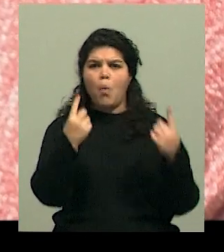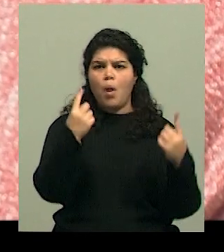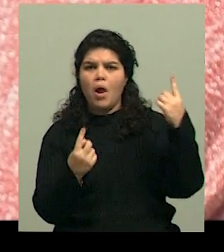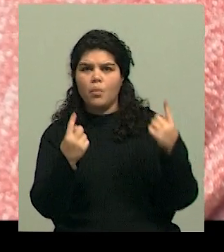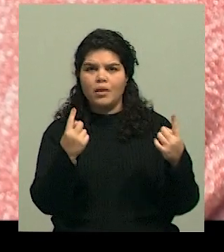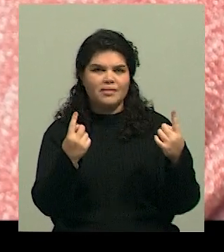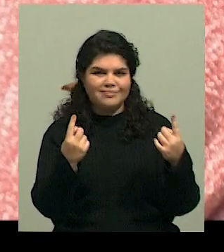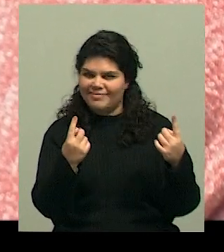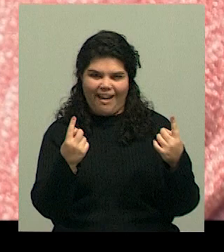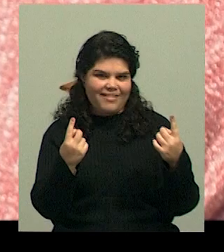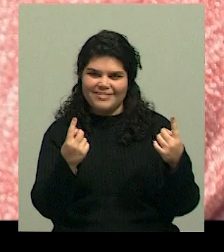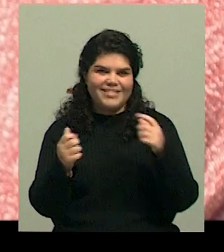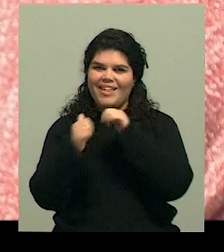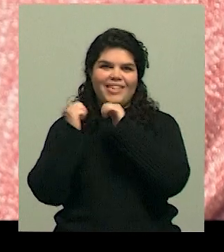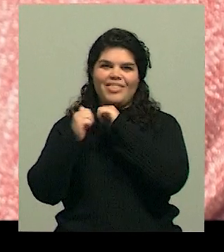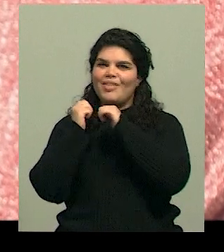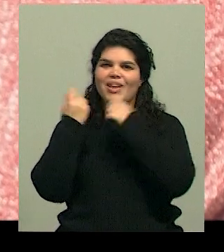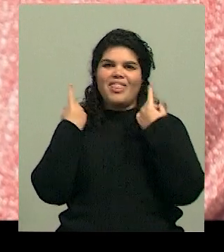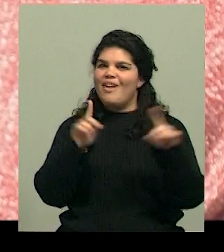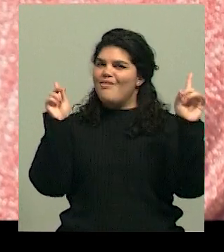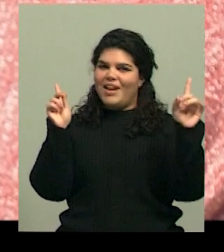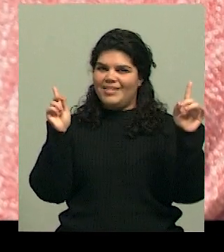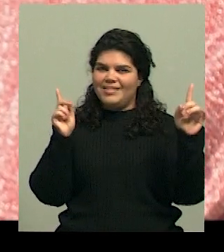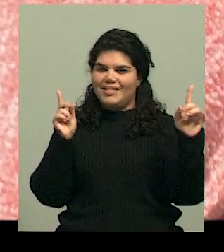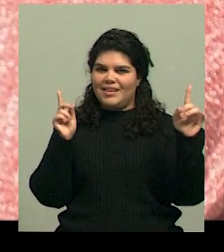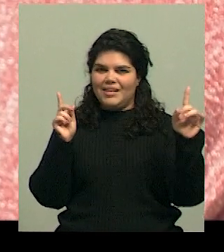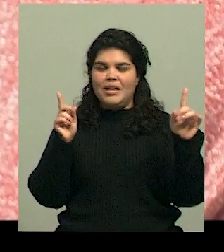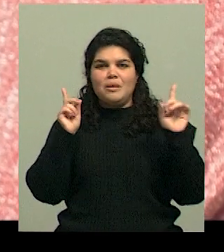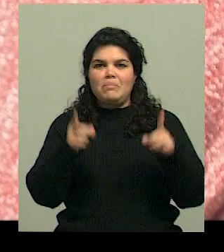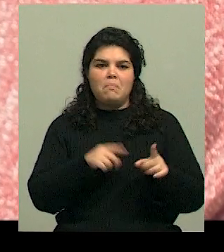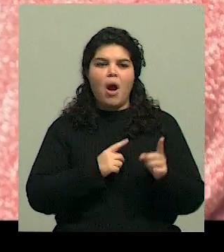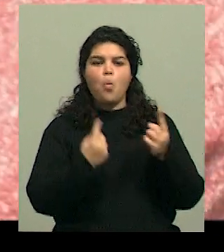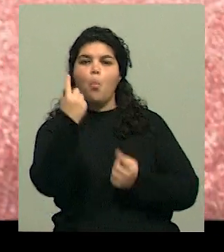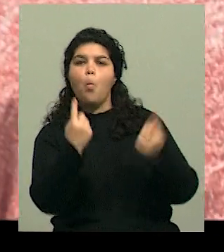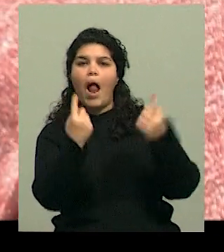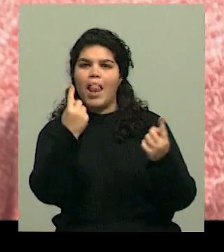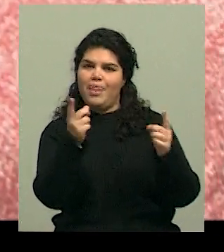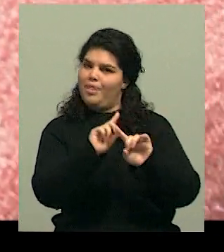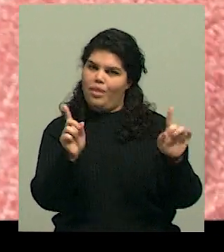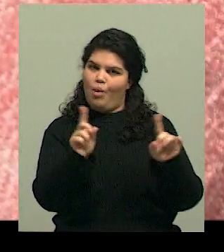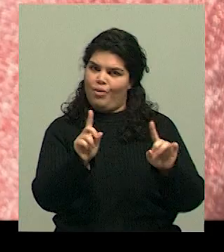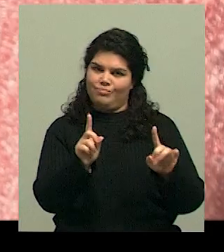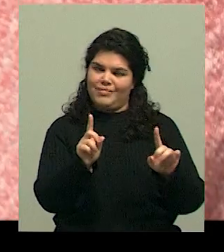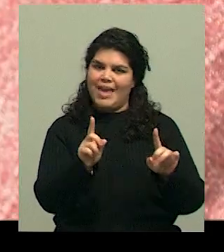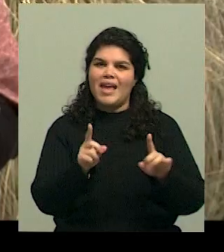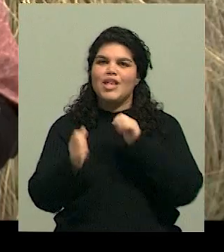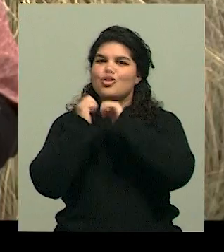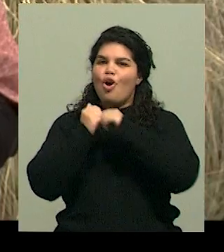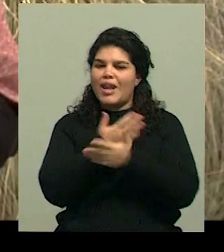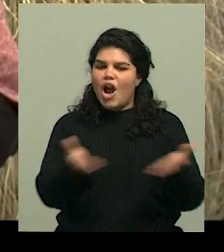No es la historia, que es lo que estamos hablando ahora, no es negro o blanco. Claro.